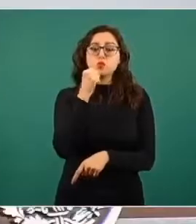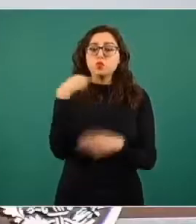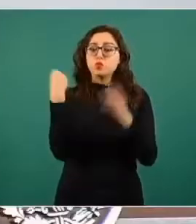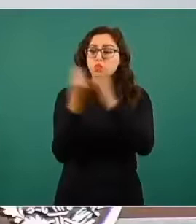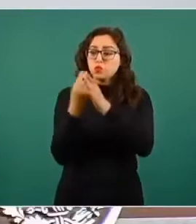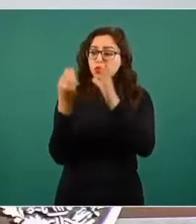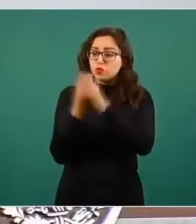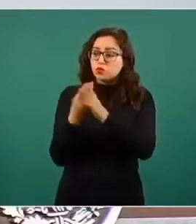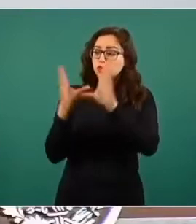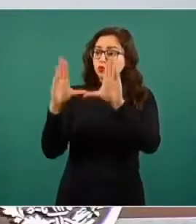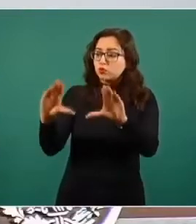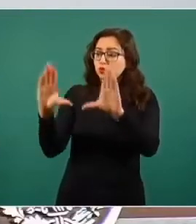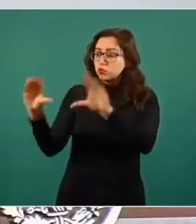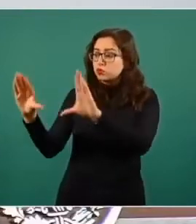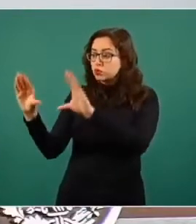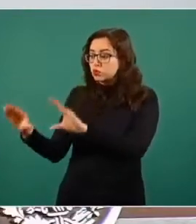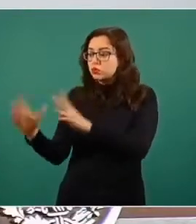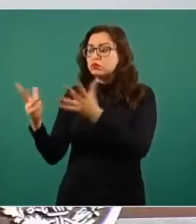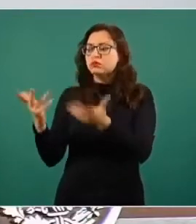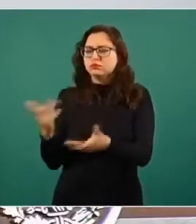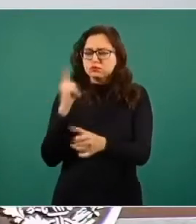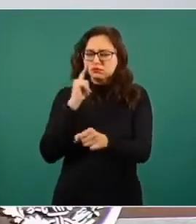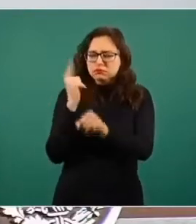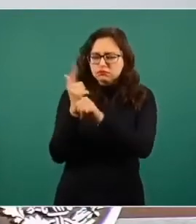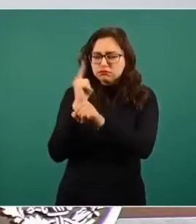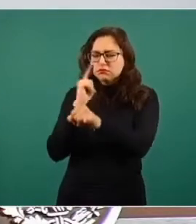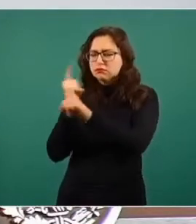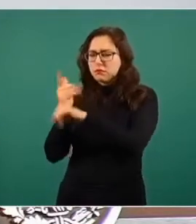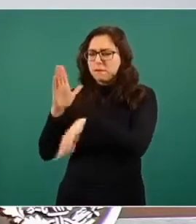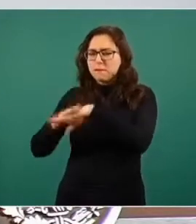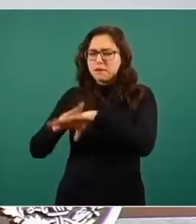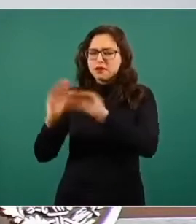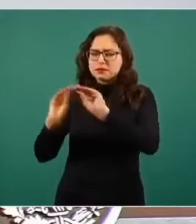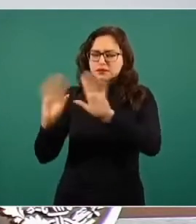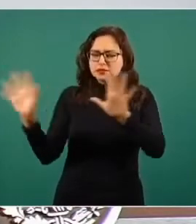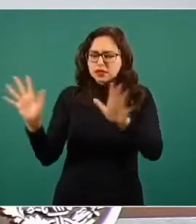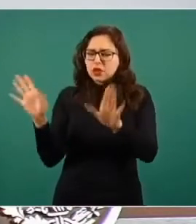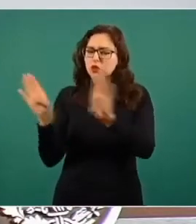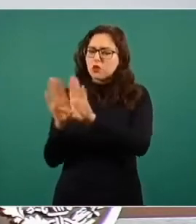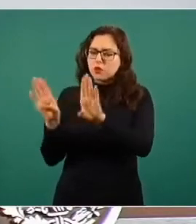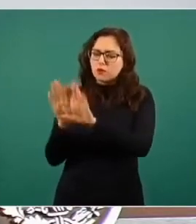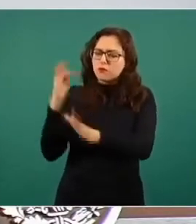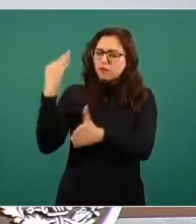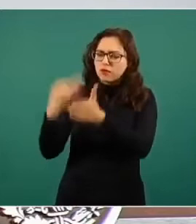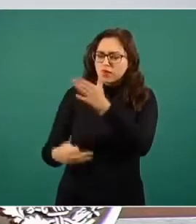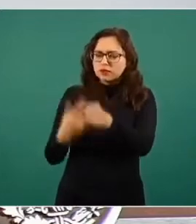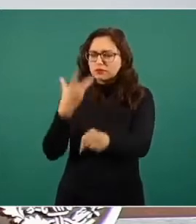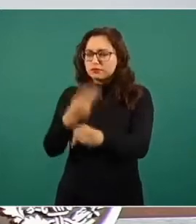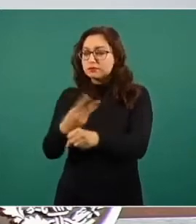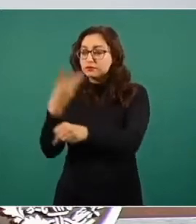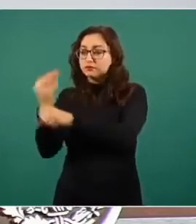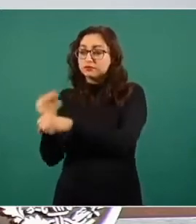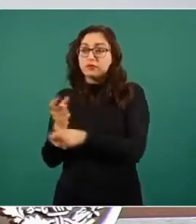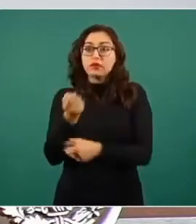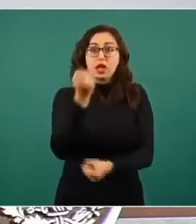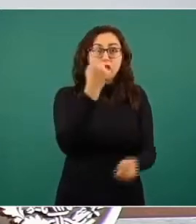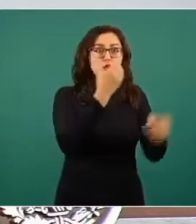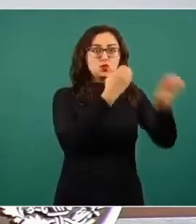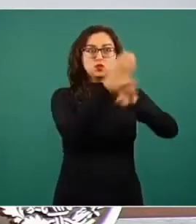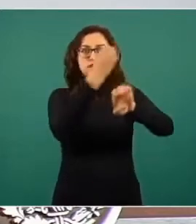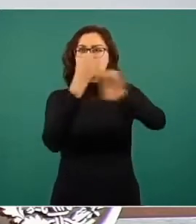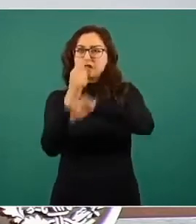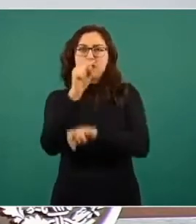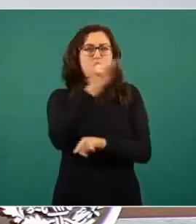la realización de diagnósticos más precisos, priorizando los estados con mayor incidencia